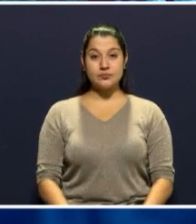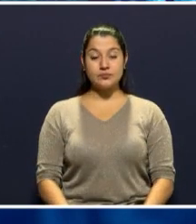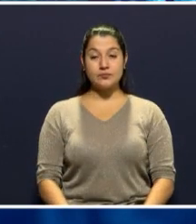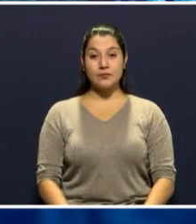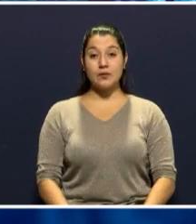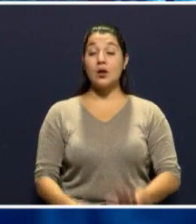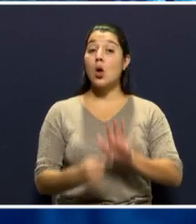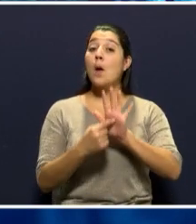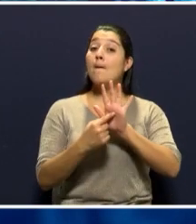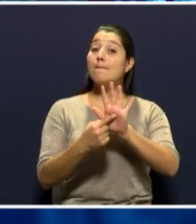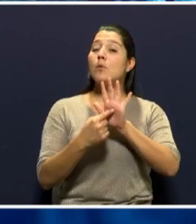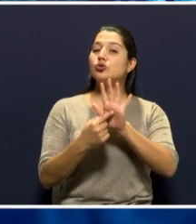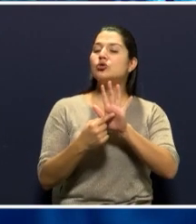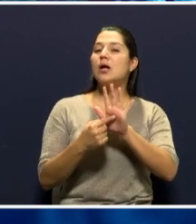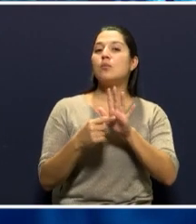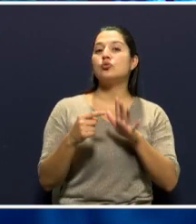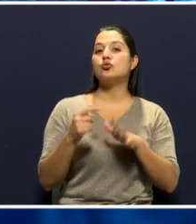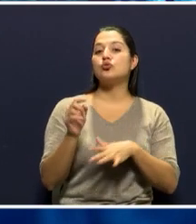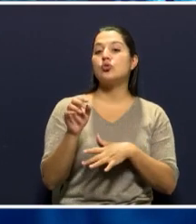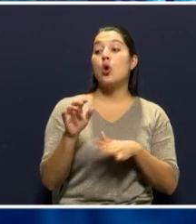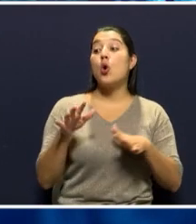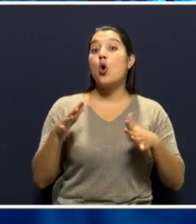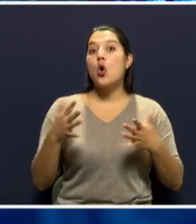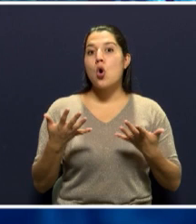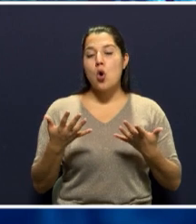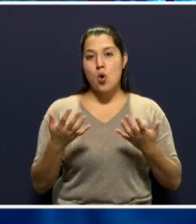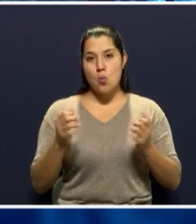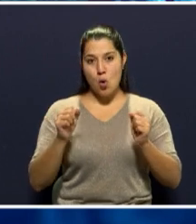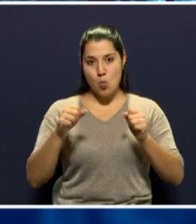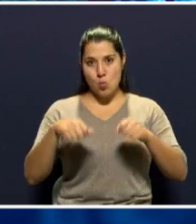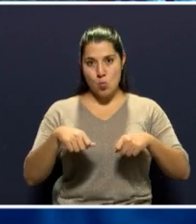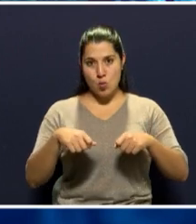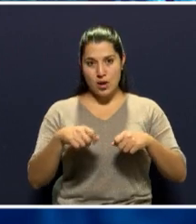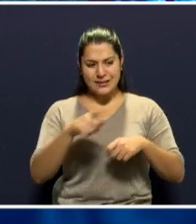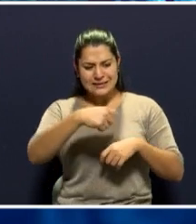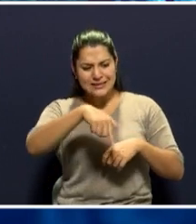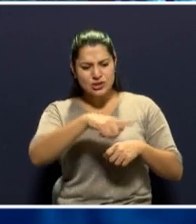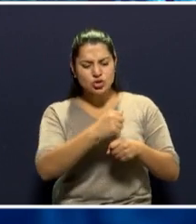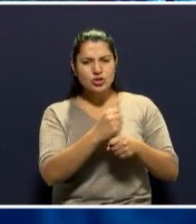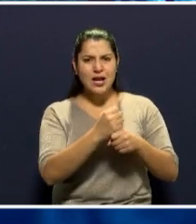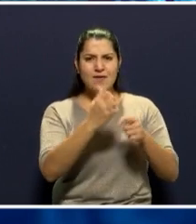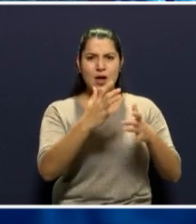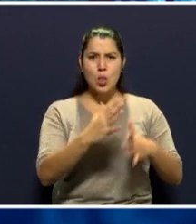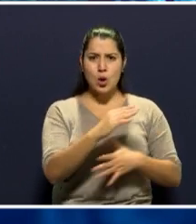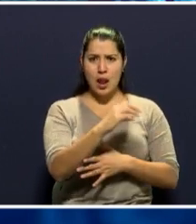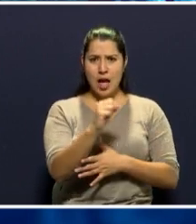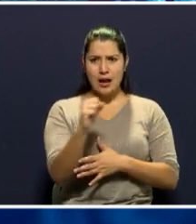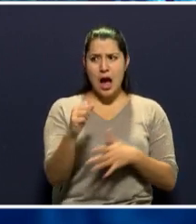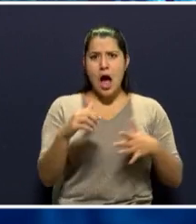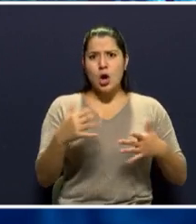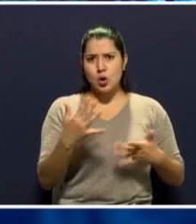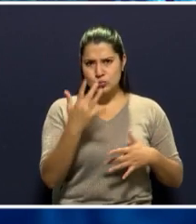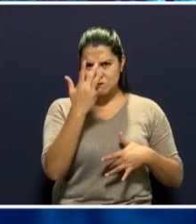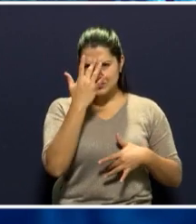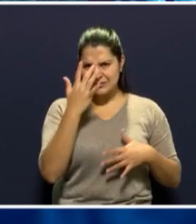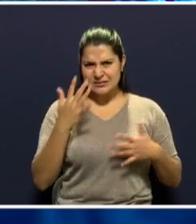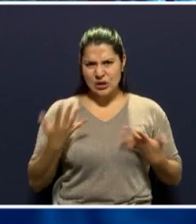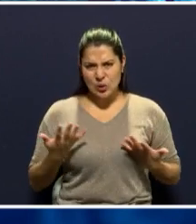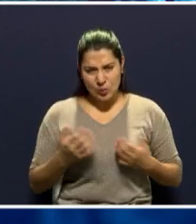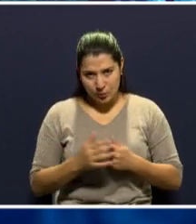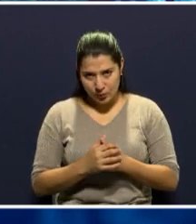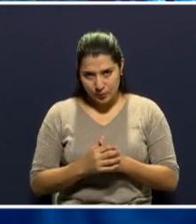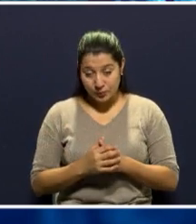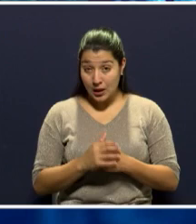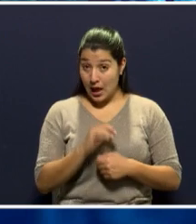Le mostramos las formas de contagio que estos funcionarios de la Caja adquirieron la enfermedad. Estos